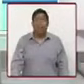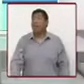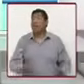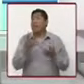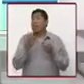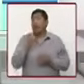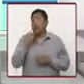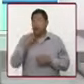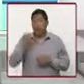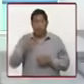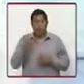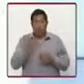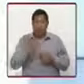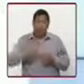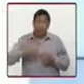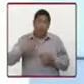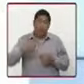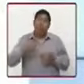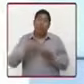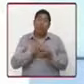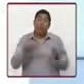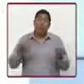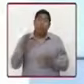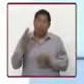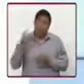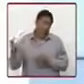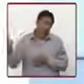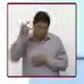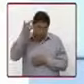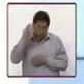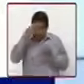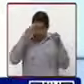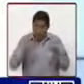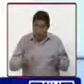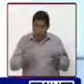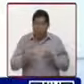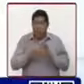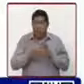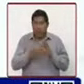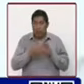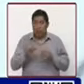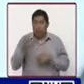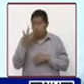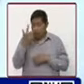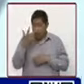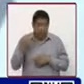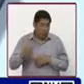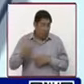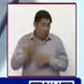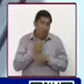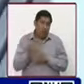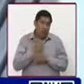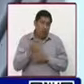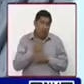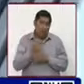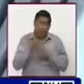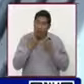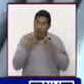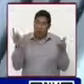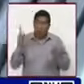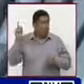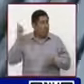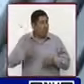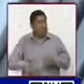Quiero contarle de que el Tribunal de Sentencia Penal Cuarto de la Ciudad de El Alto, por decisión unánime de sus tres jueces técnicos, se ha